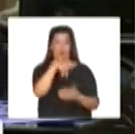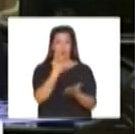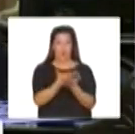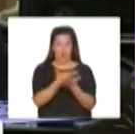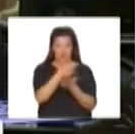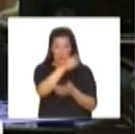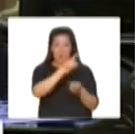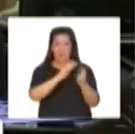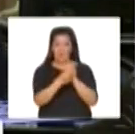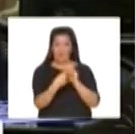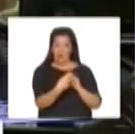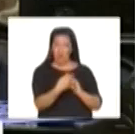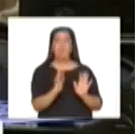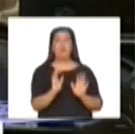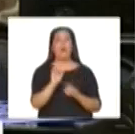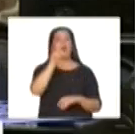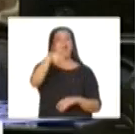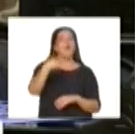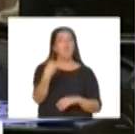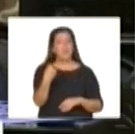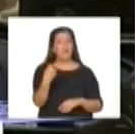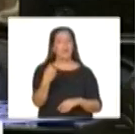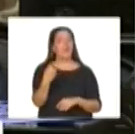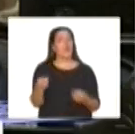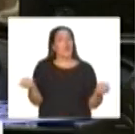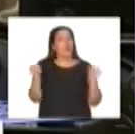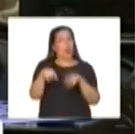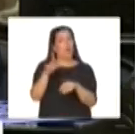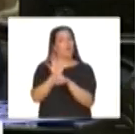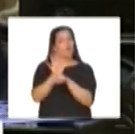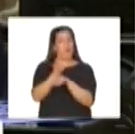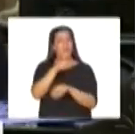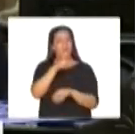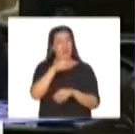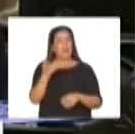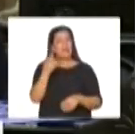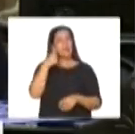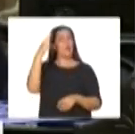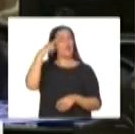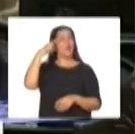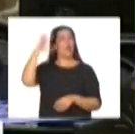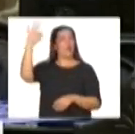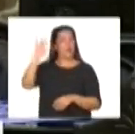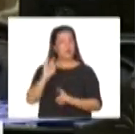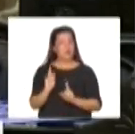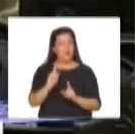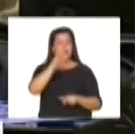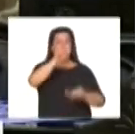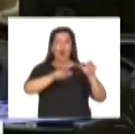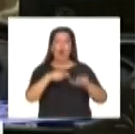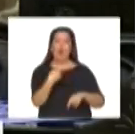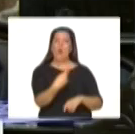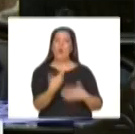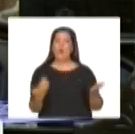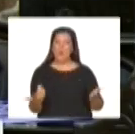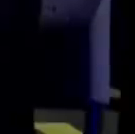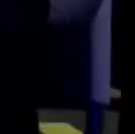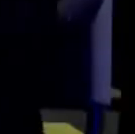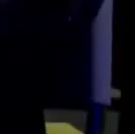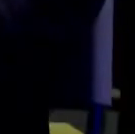dictadorzuelos exiliados los recibía y les ganaba al truco todo lo que habían hecho. Te va a